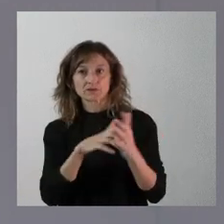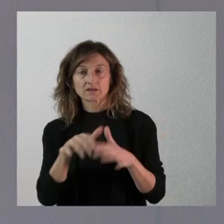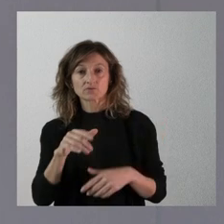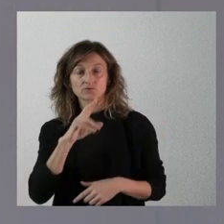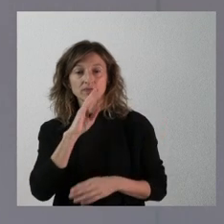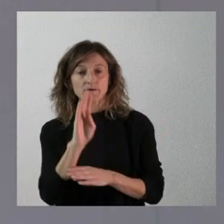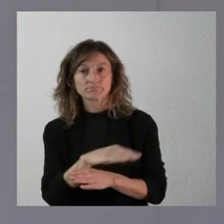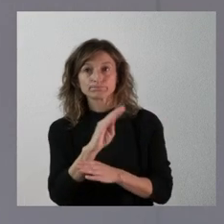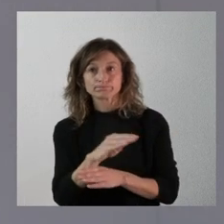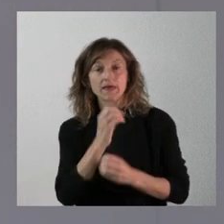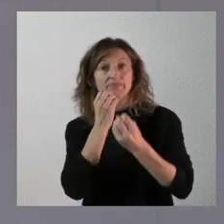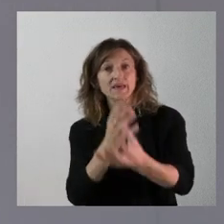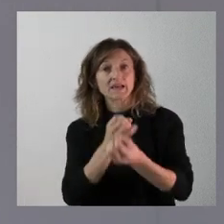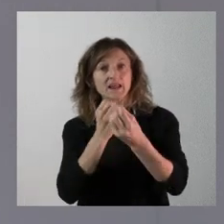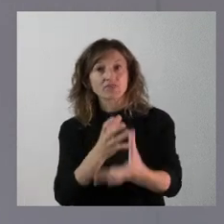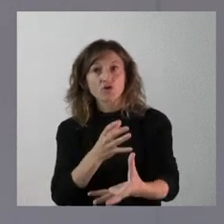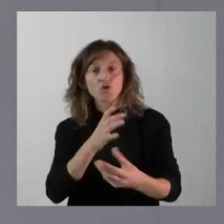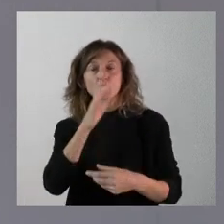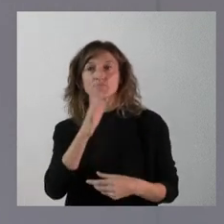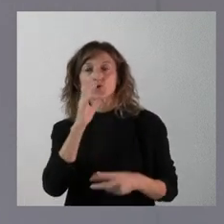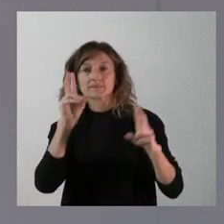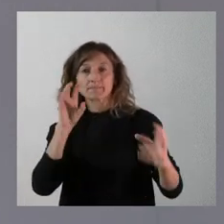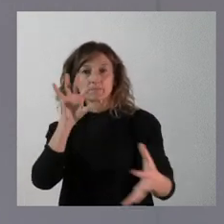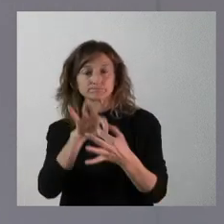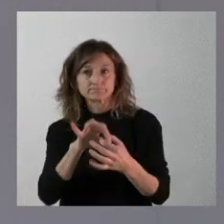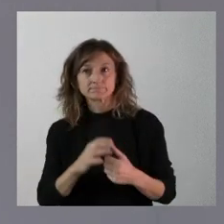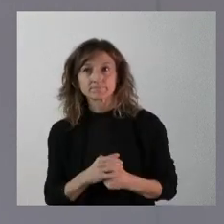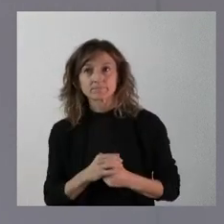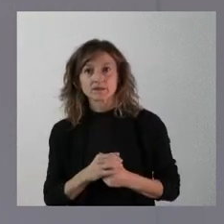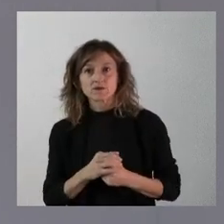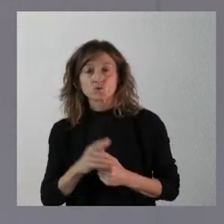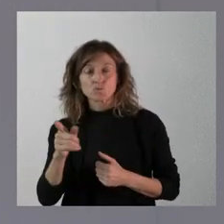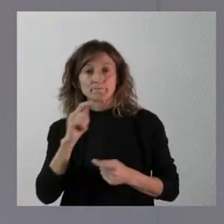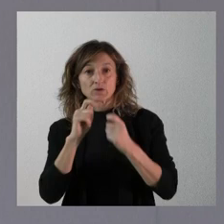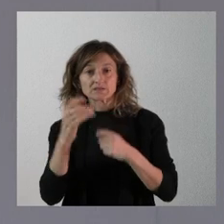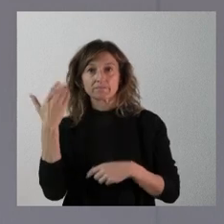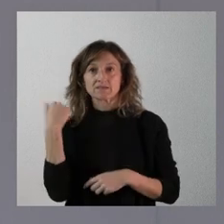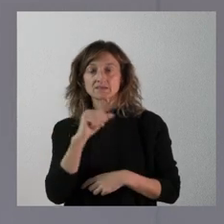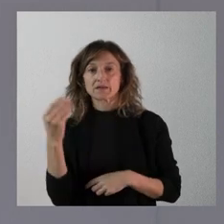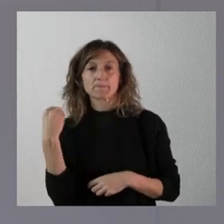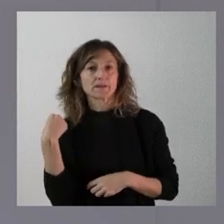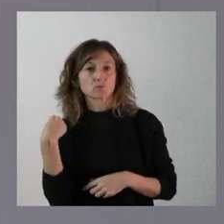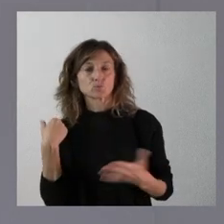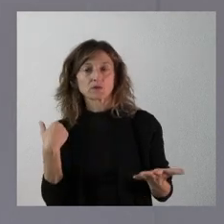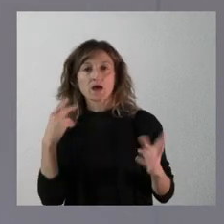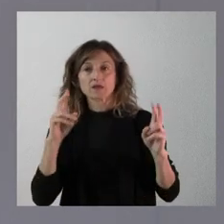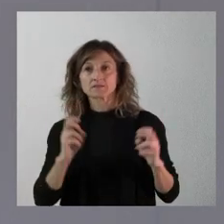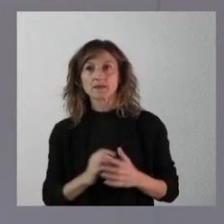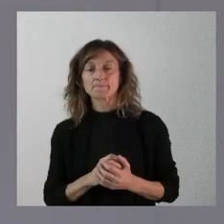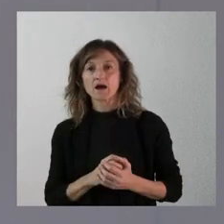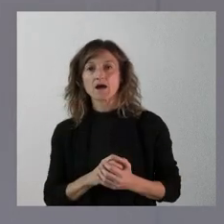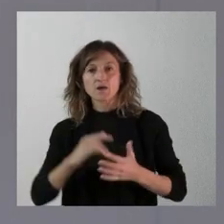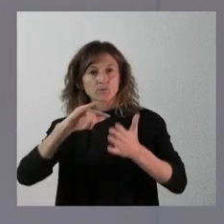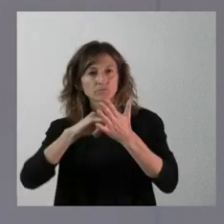protección influye en la declaración que se formule al respecto creo que fuera un compañero suyo que la semana pasada me preguntaba sobre determinados